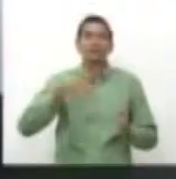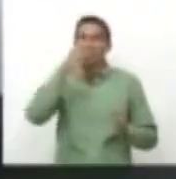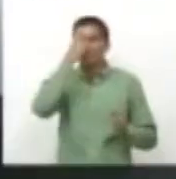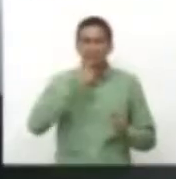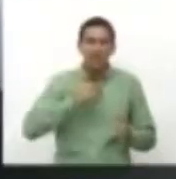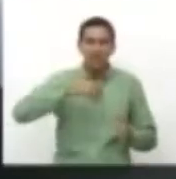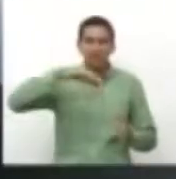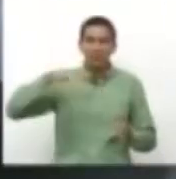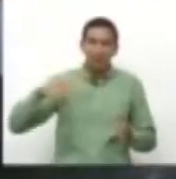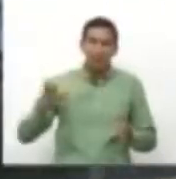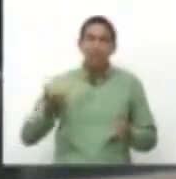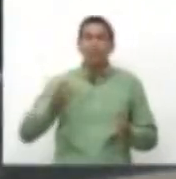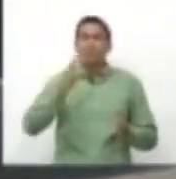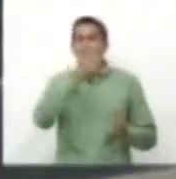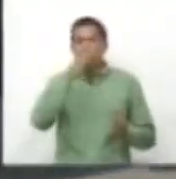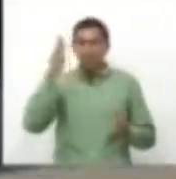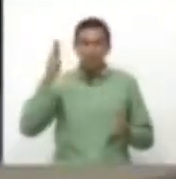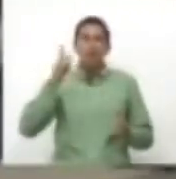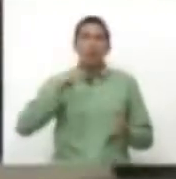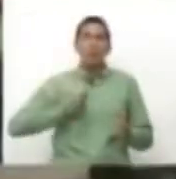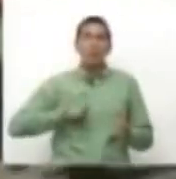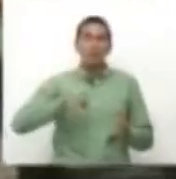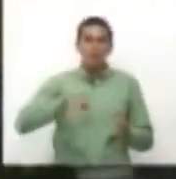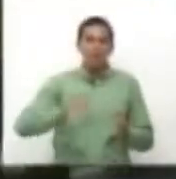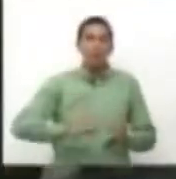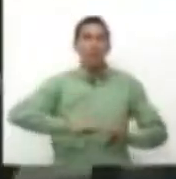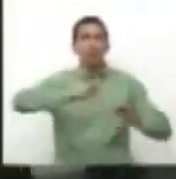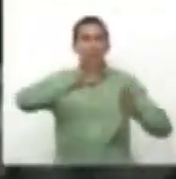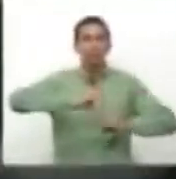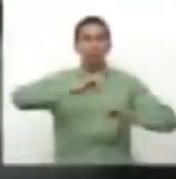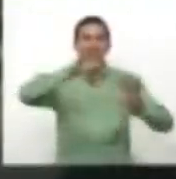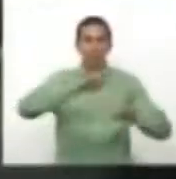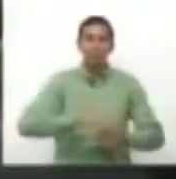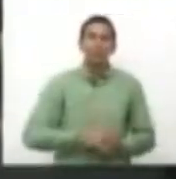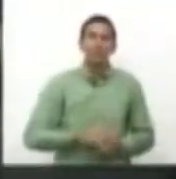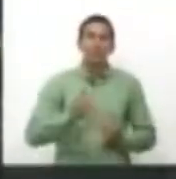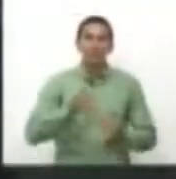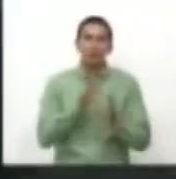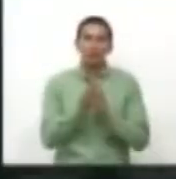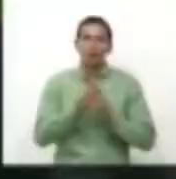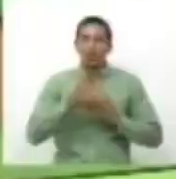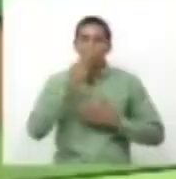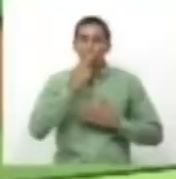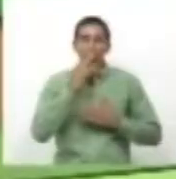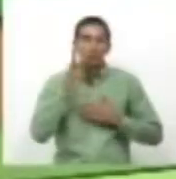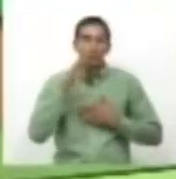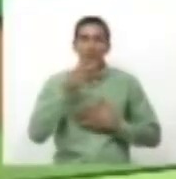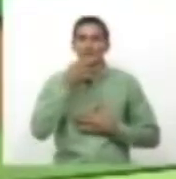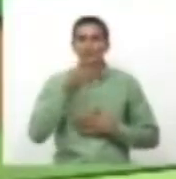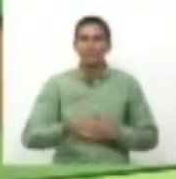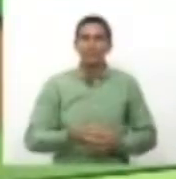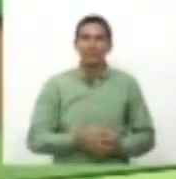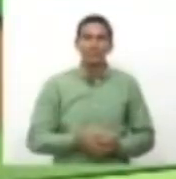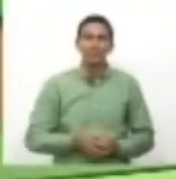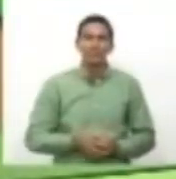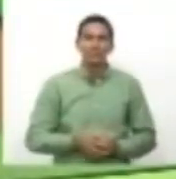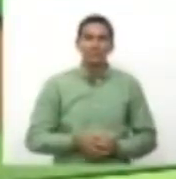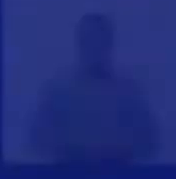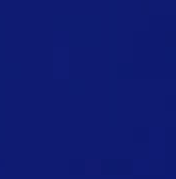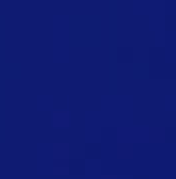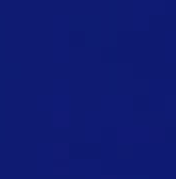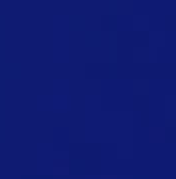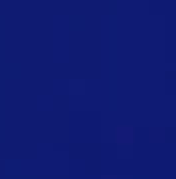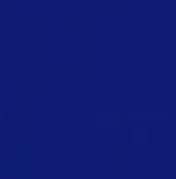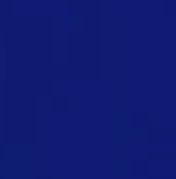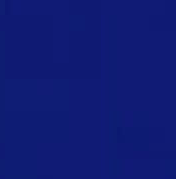en la modalidad de caleta. JJ Verbel, las noticias, un compromiso con la verdad. Y en Villa Olímpica podrás adquirir la